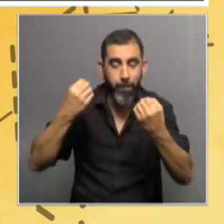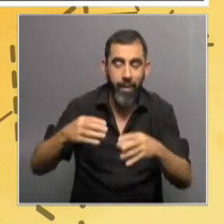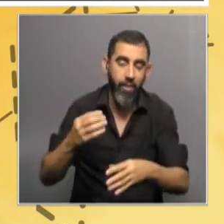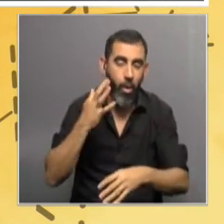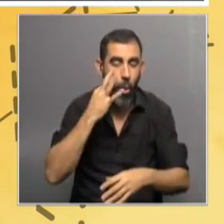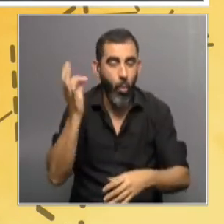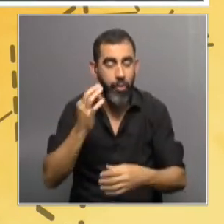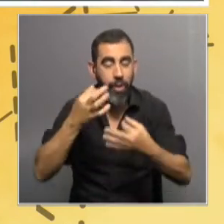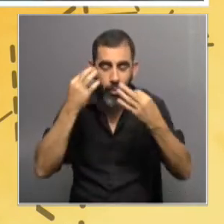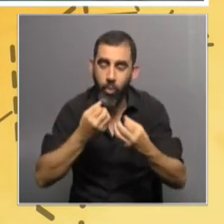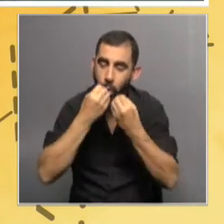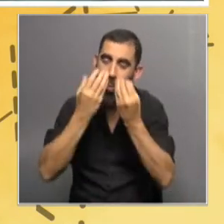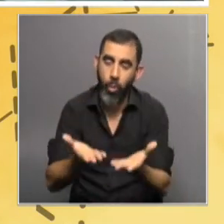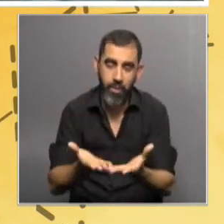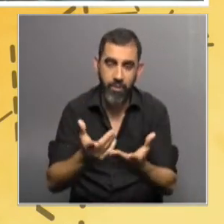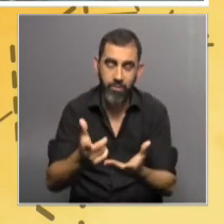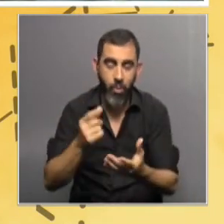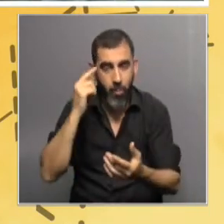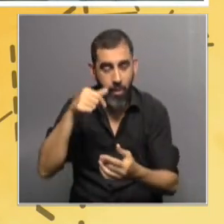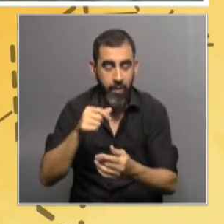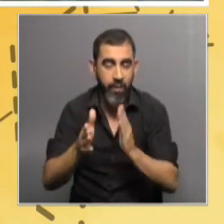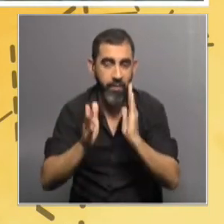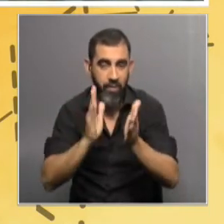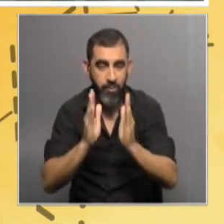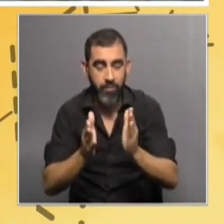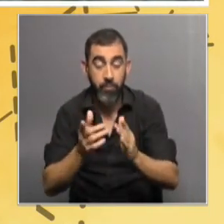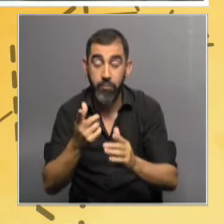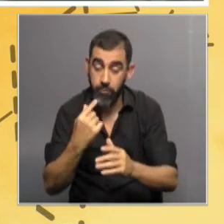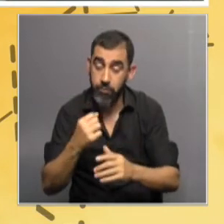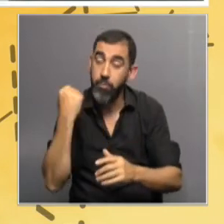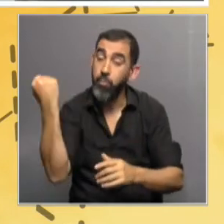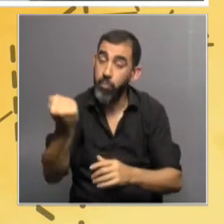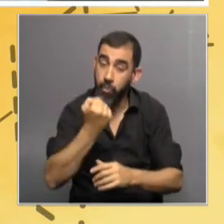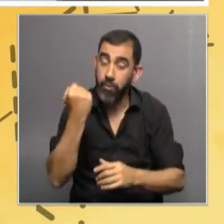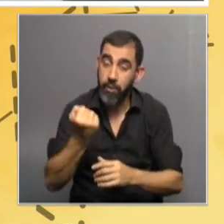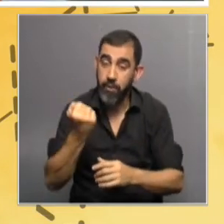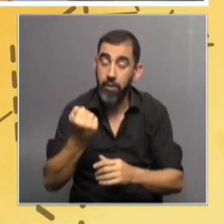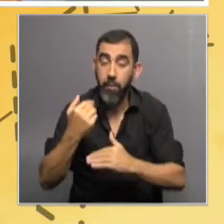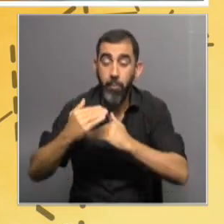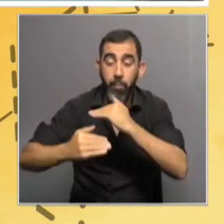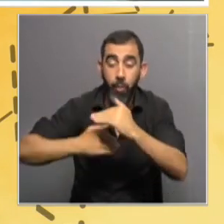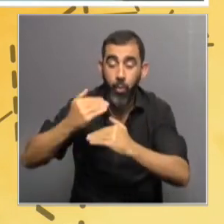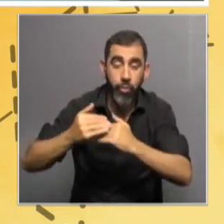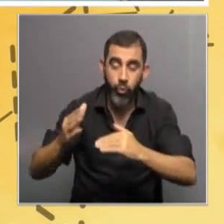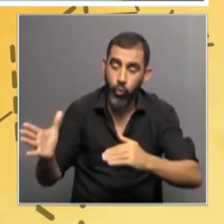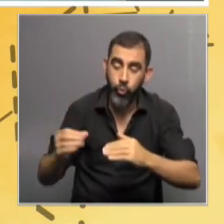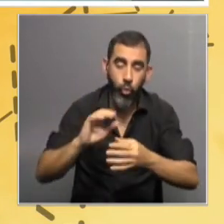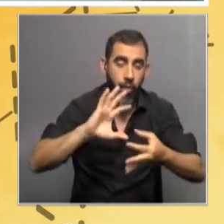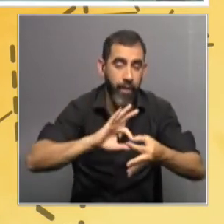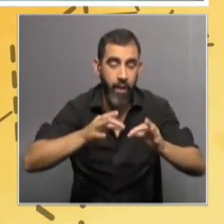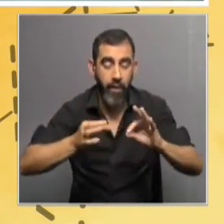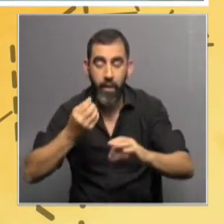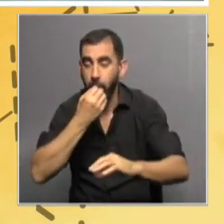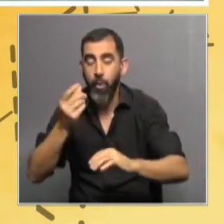de beneficiarse de estas estrategias entonces es muy importante que el progreso se dé en todas esas facturas mejorar la